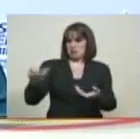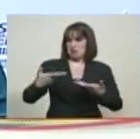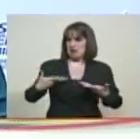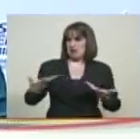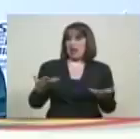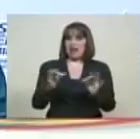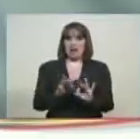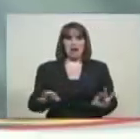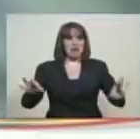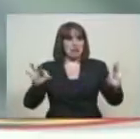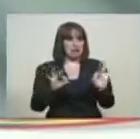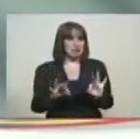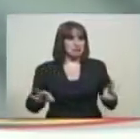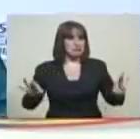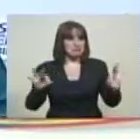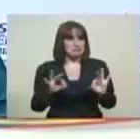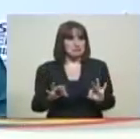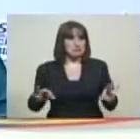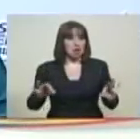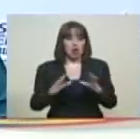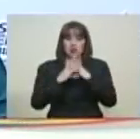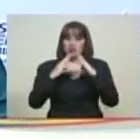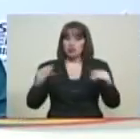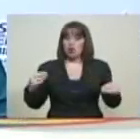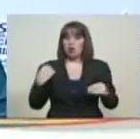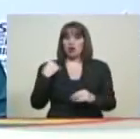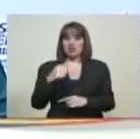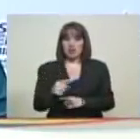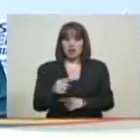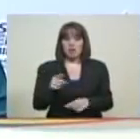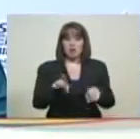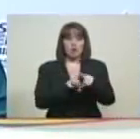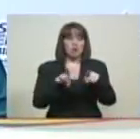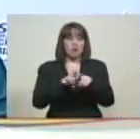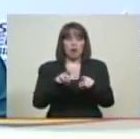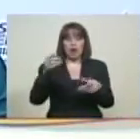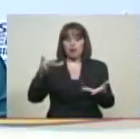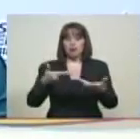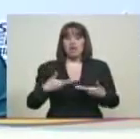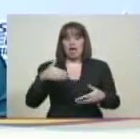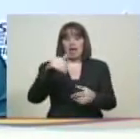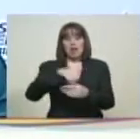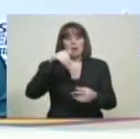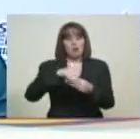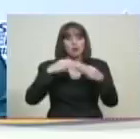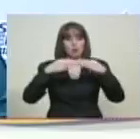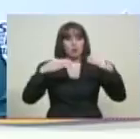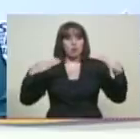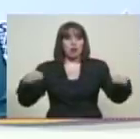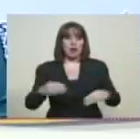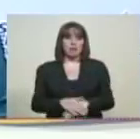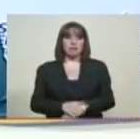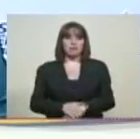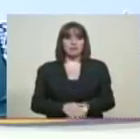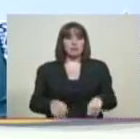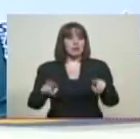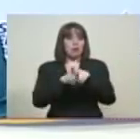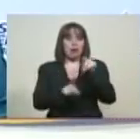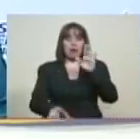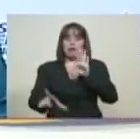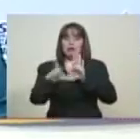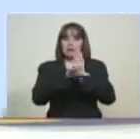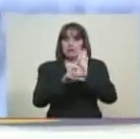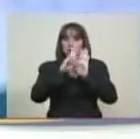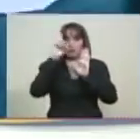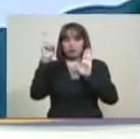nada todo lo que tenemos lo tenemos por el voto popular todo lo que tenemos el legítimo constitucionalmente